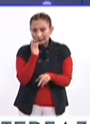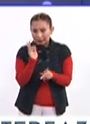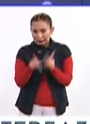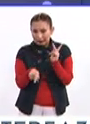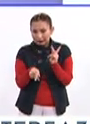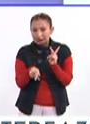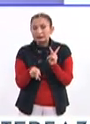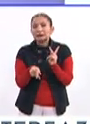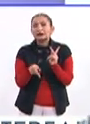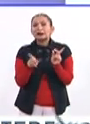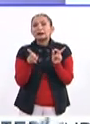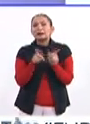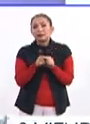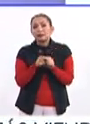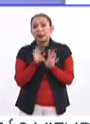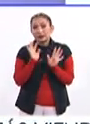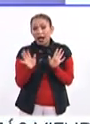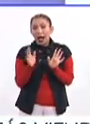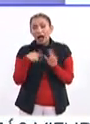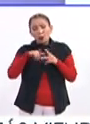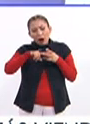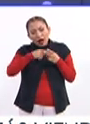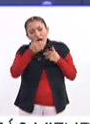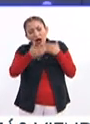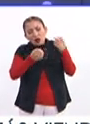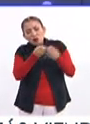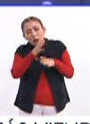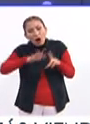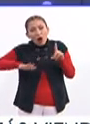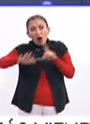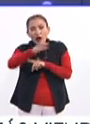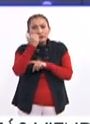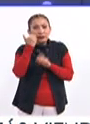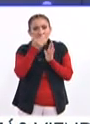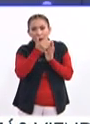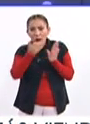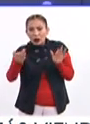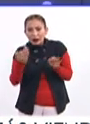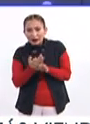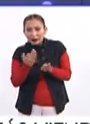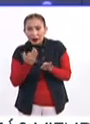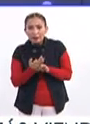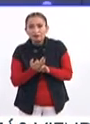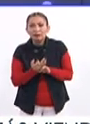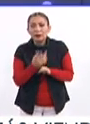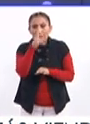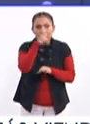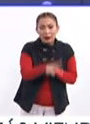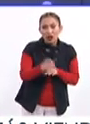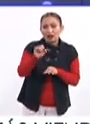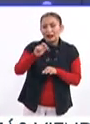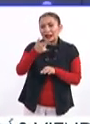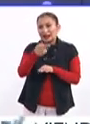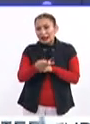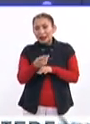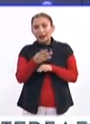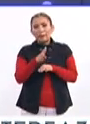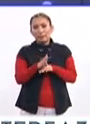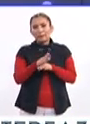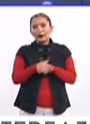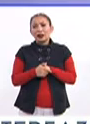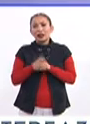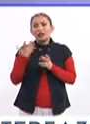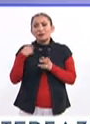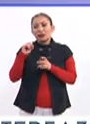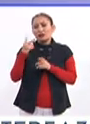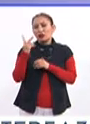una brevísima pausa. Ya nos introdujiste este nuevo escenario, esta nueva etapa que se está viviendo entre México, la CEGIP y, por supuesto,